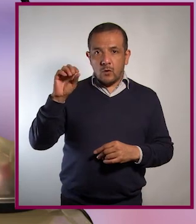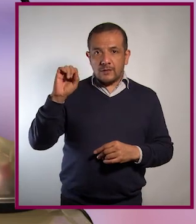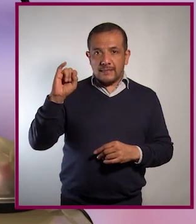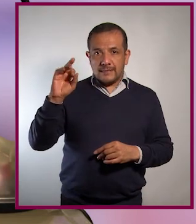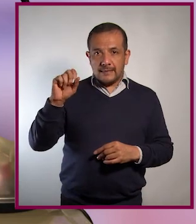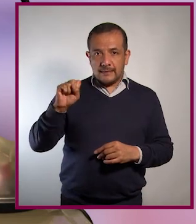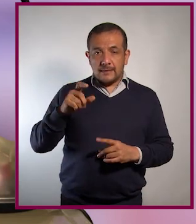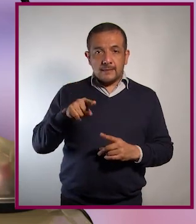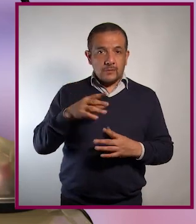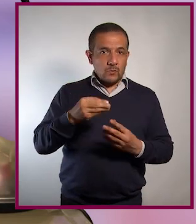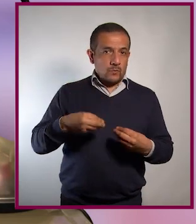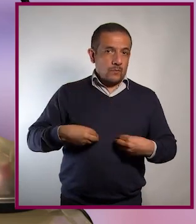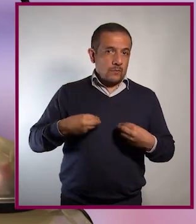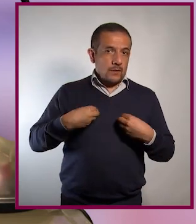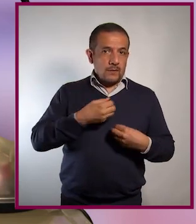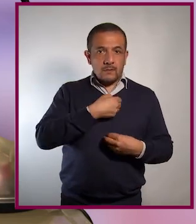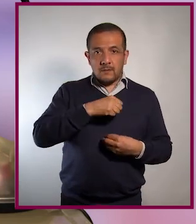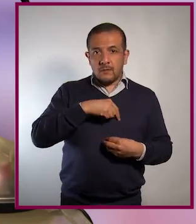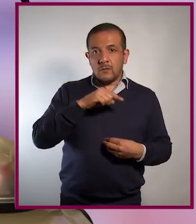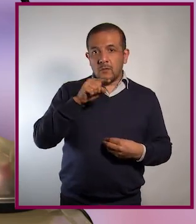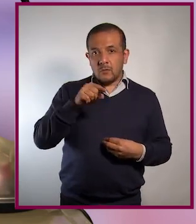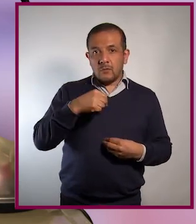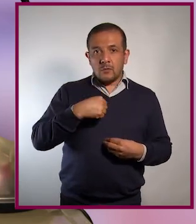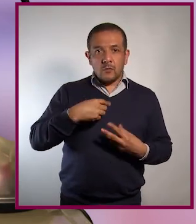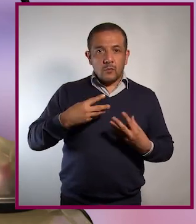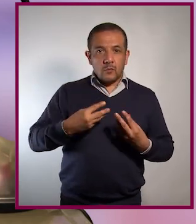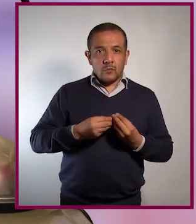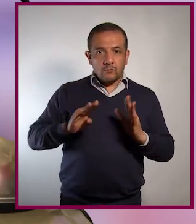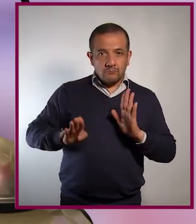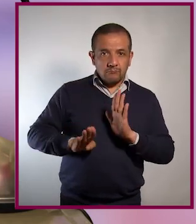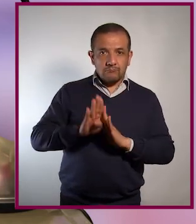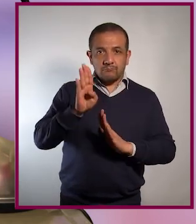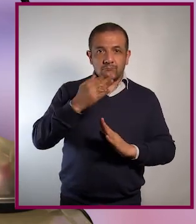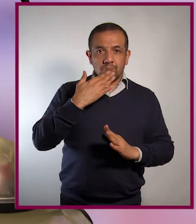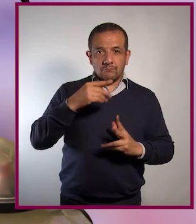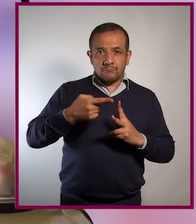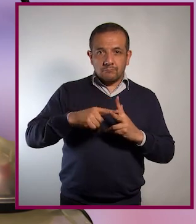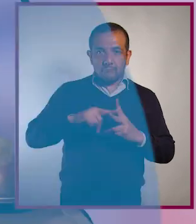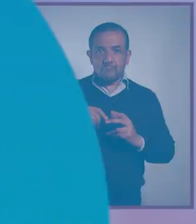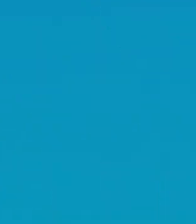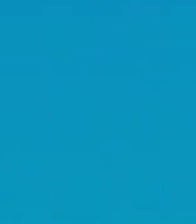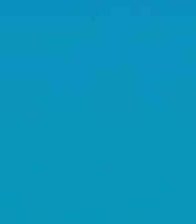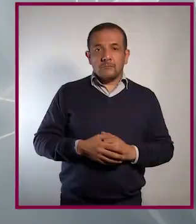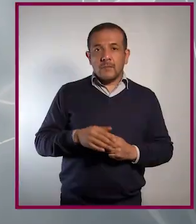en Vida Saludable, donde potenciamos tu mejor versión. Comenzamos.